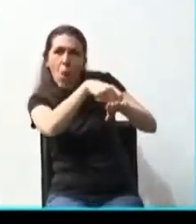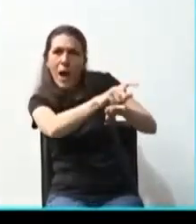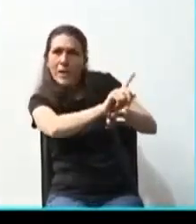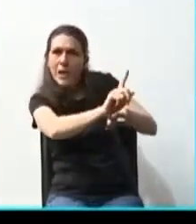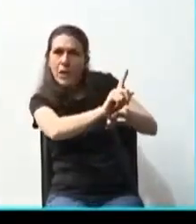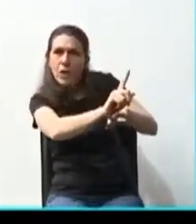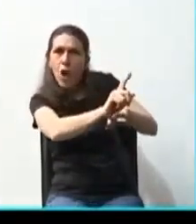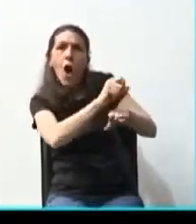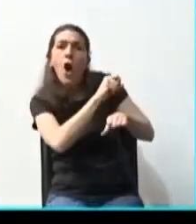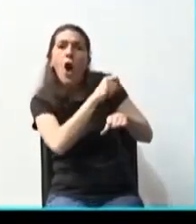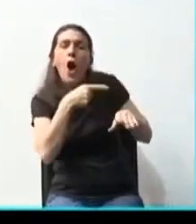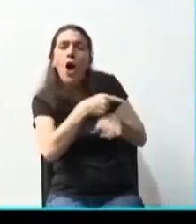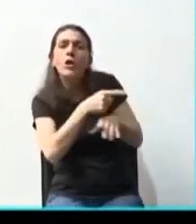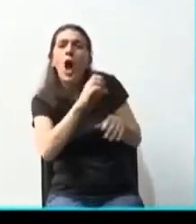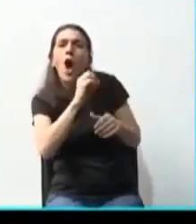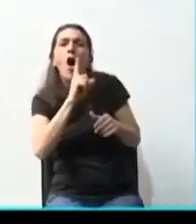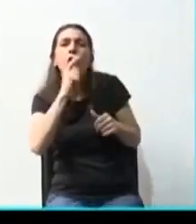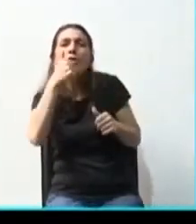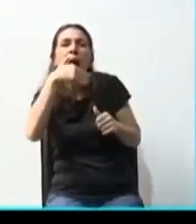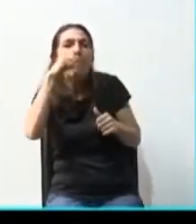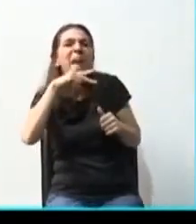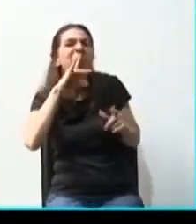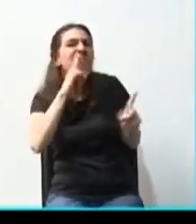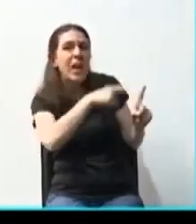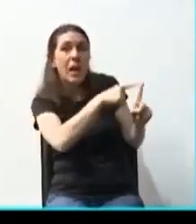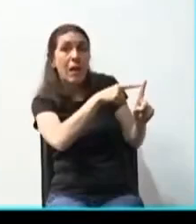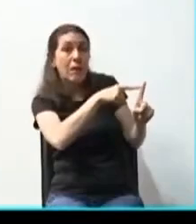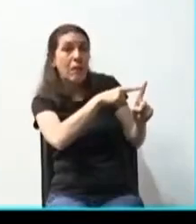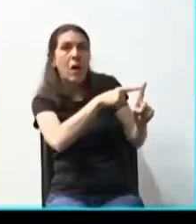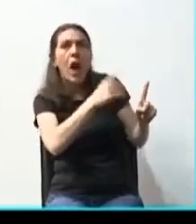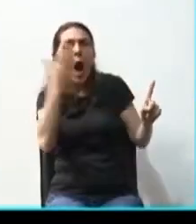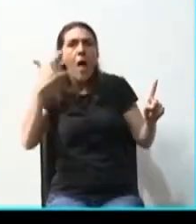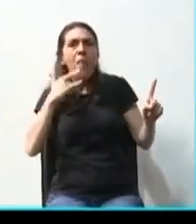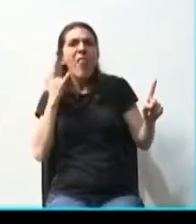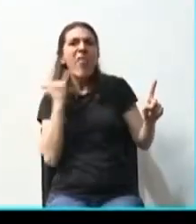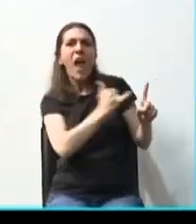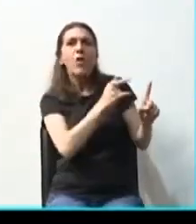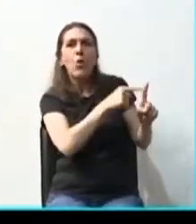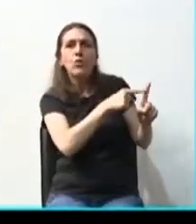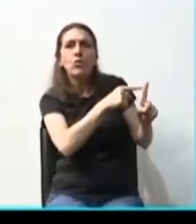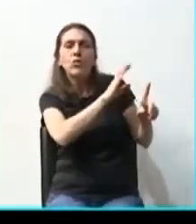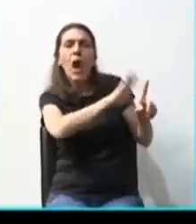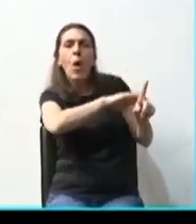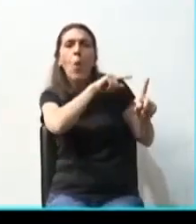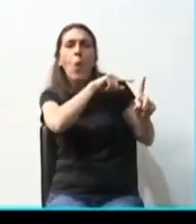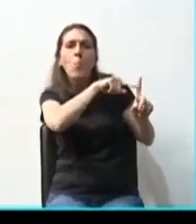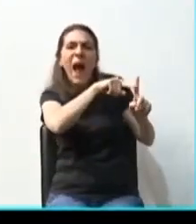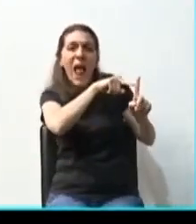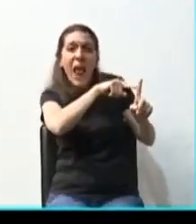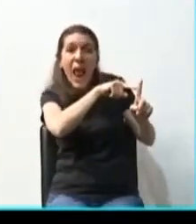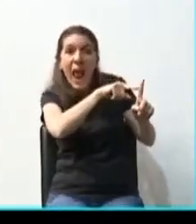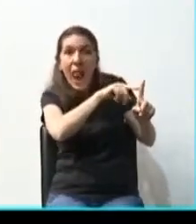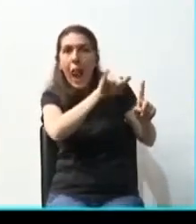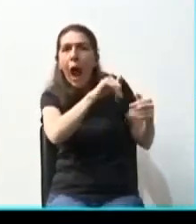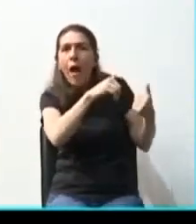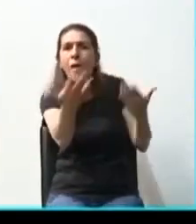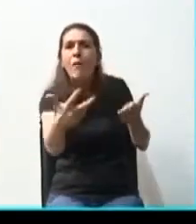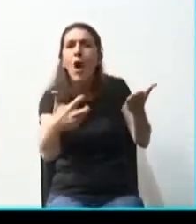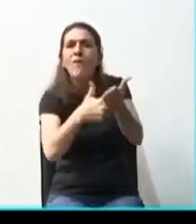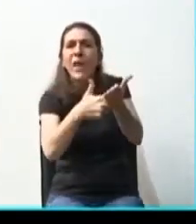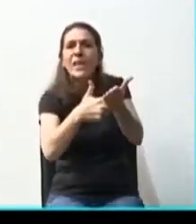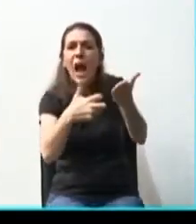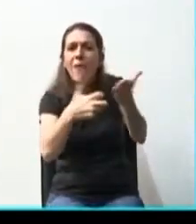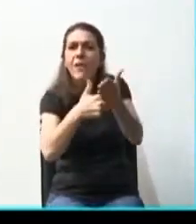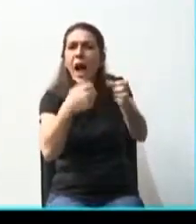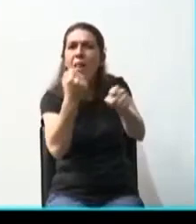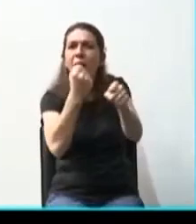de Otamendi, que está denunciado por operar a favor de que fiscales que trabajaron